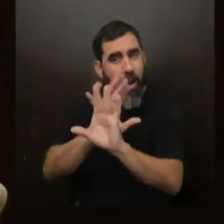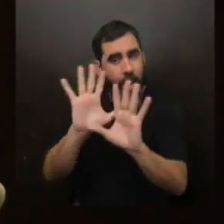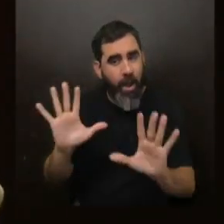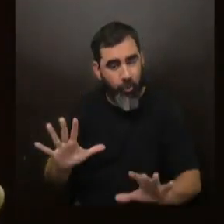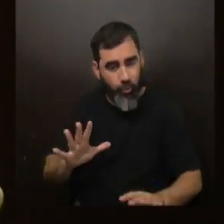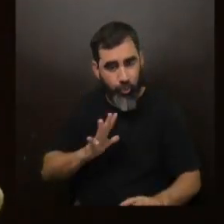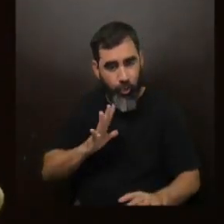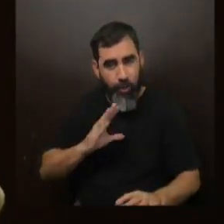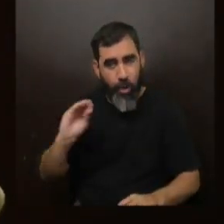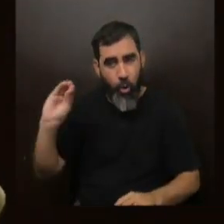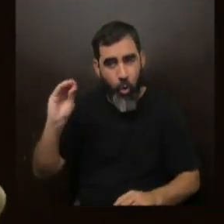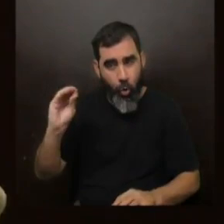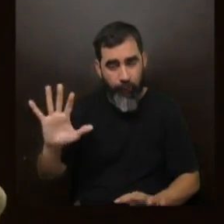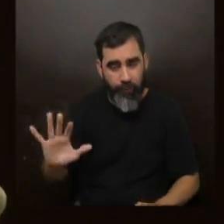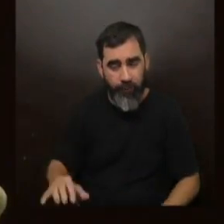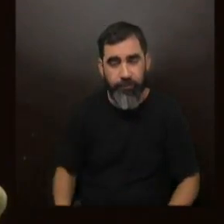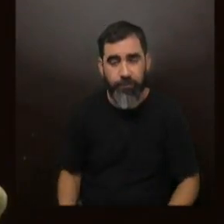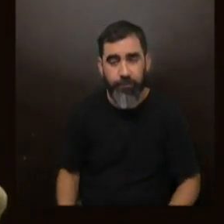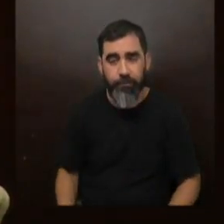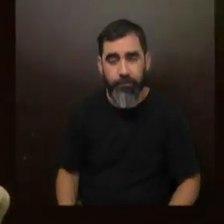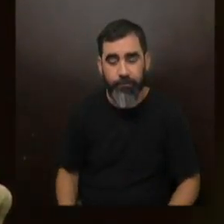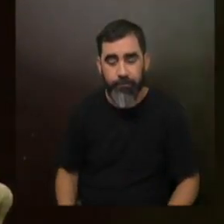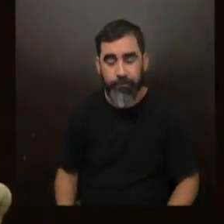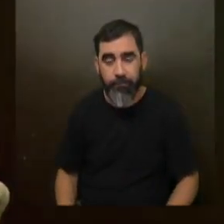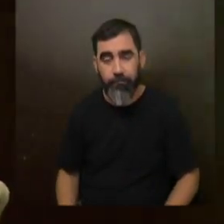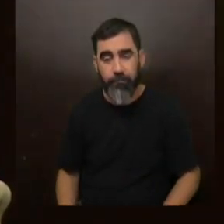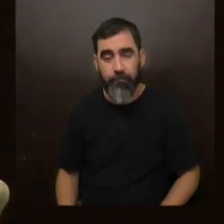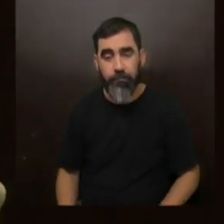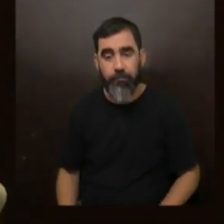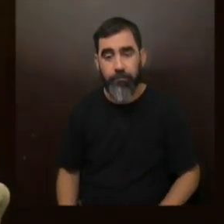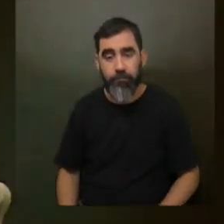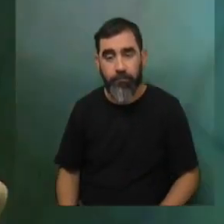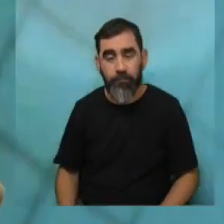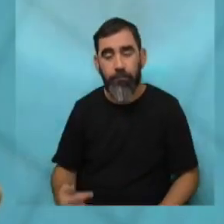permeado en la sociedad. En mi caso, bueno, yo hace